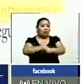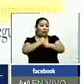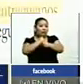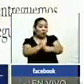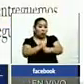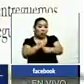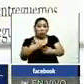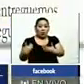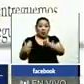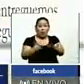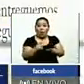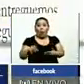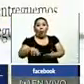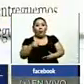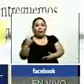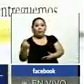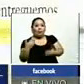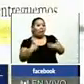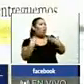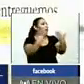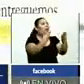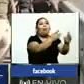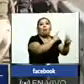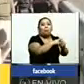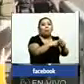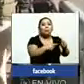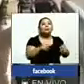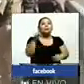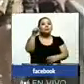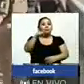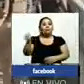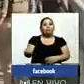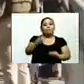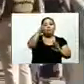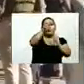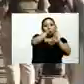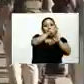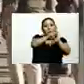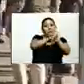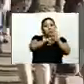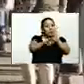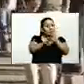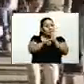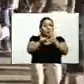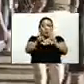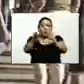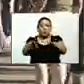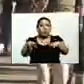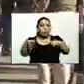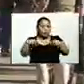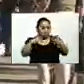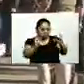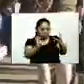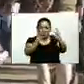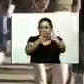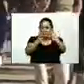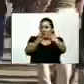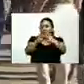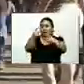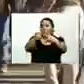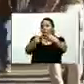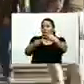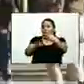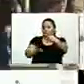no entreguemos a extranjeros en manos de sus perseguidores. Esta nueva regla es probablemente inválida porque es inconsistente con las leyes de